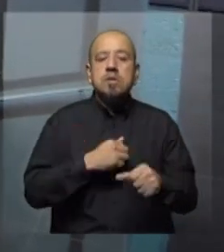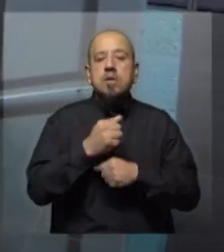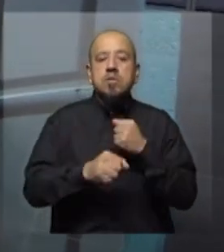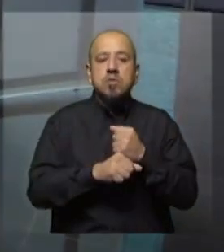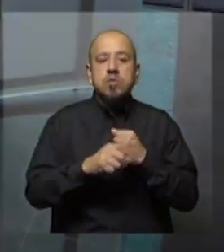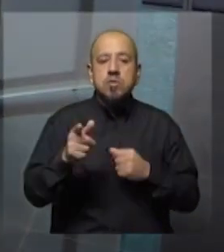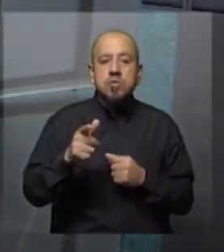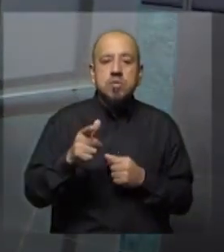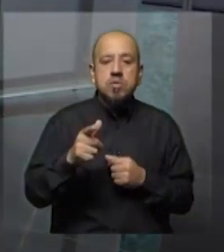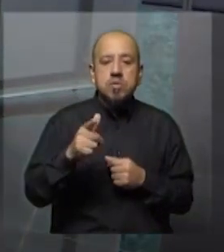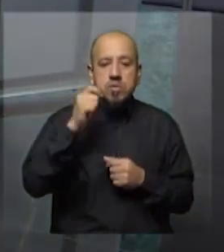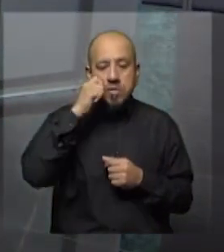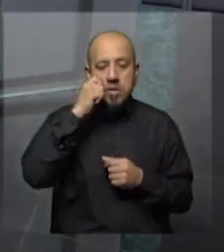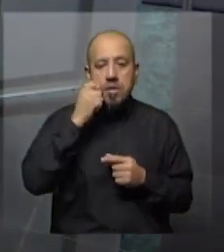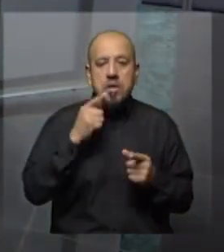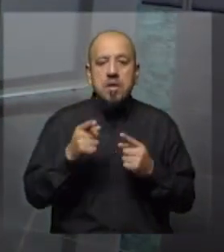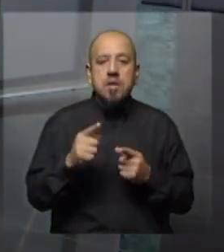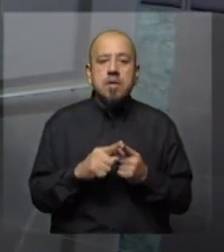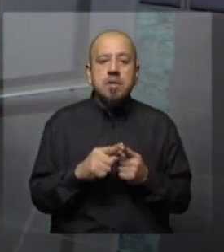28 años